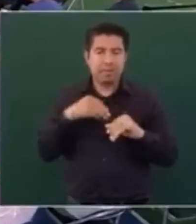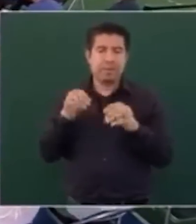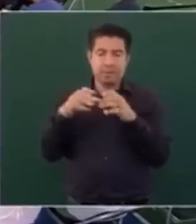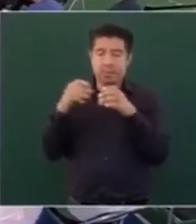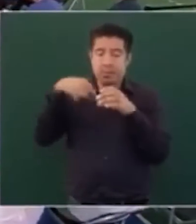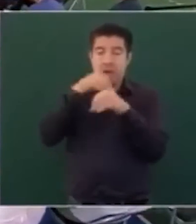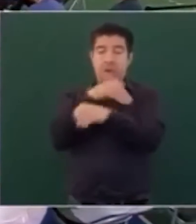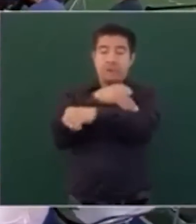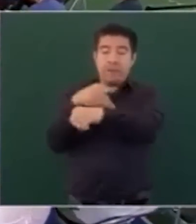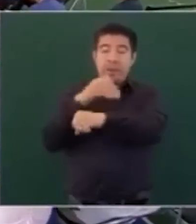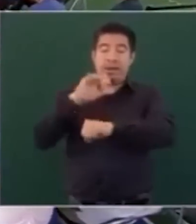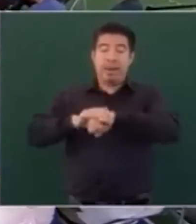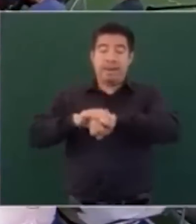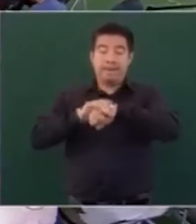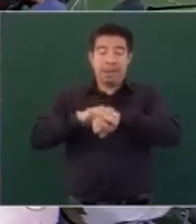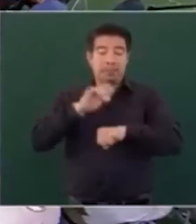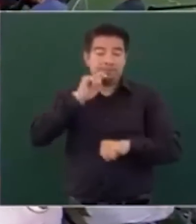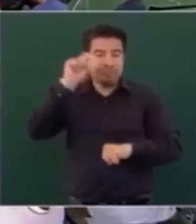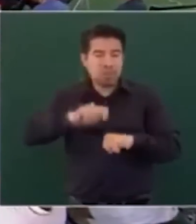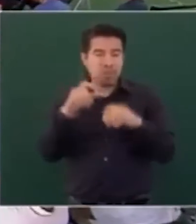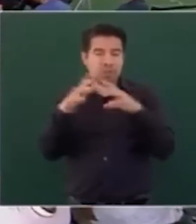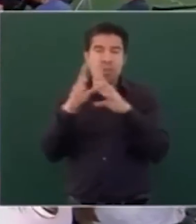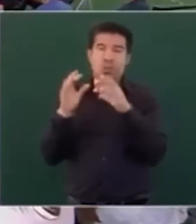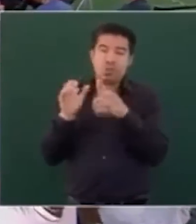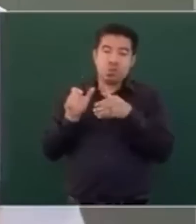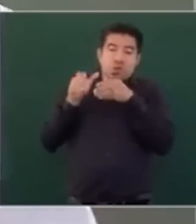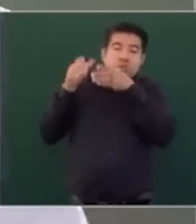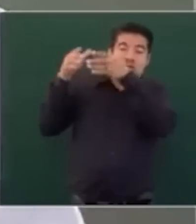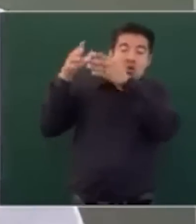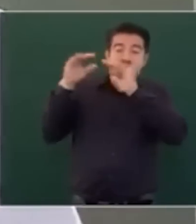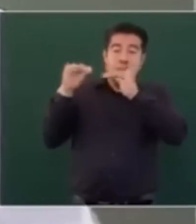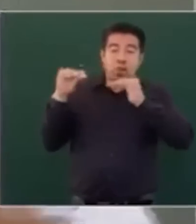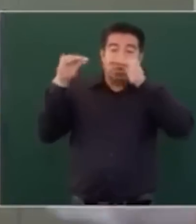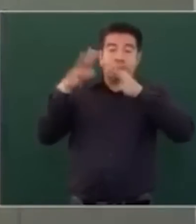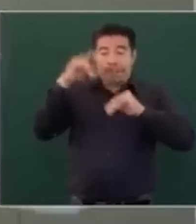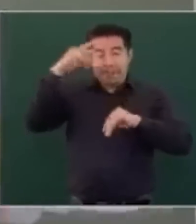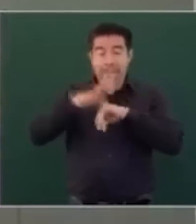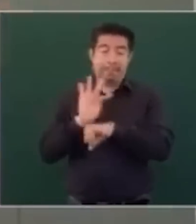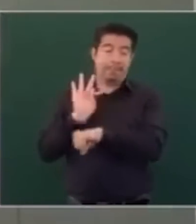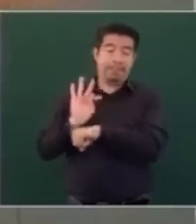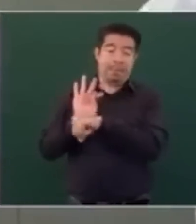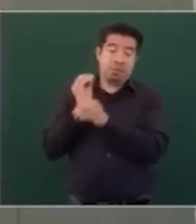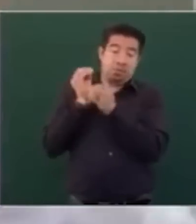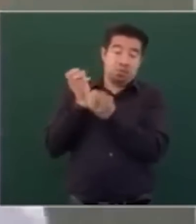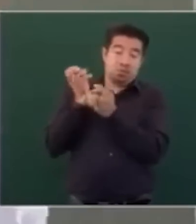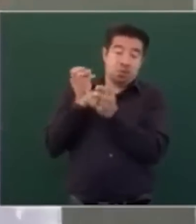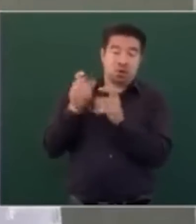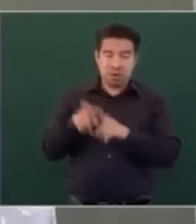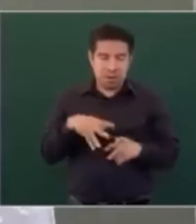Amigos, familiares, allá, arriba. ¿El pueblo? No.